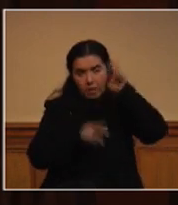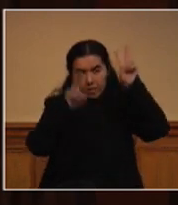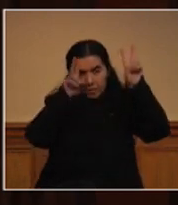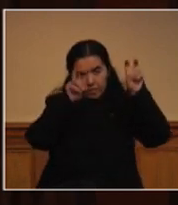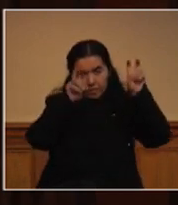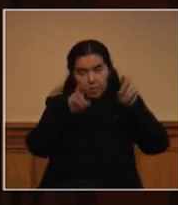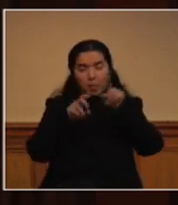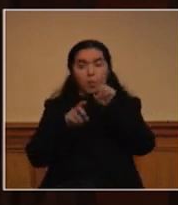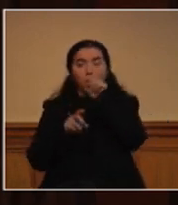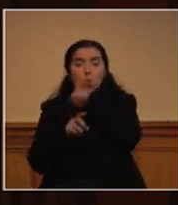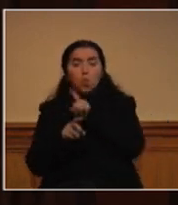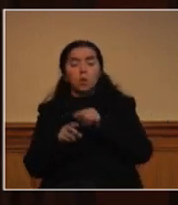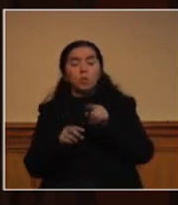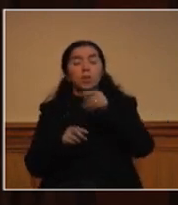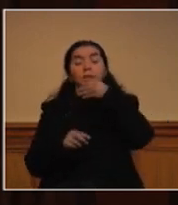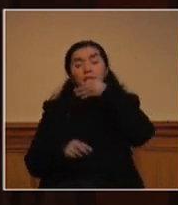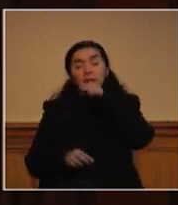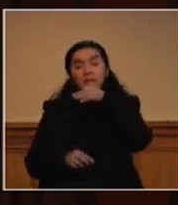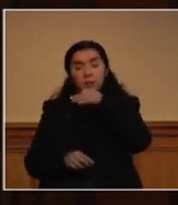esa secuencia